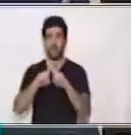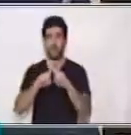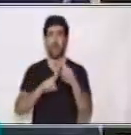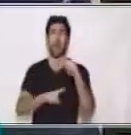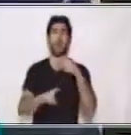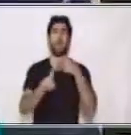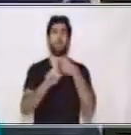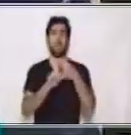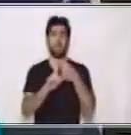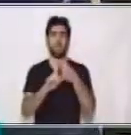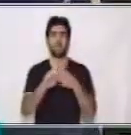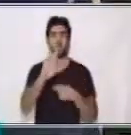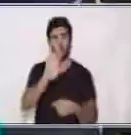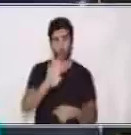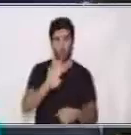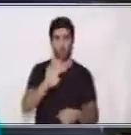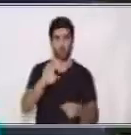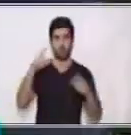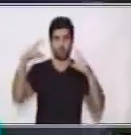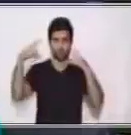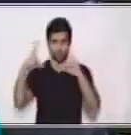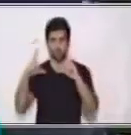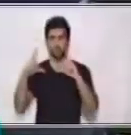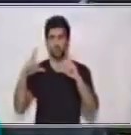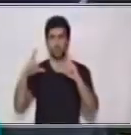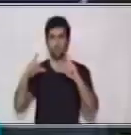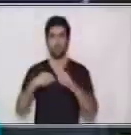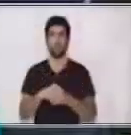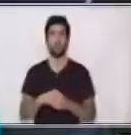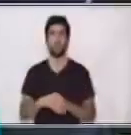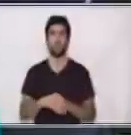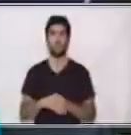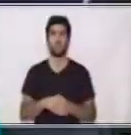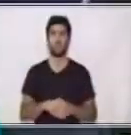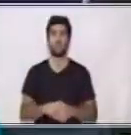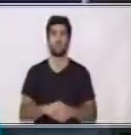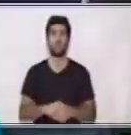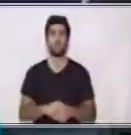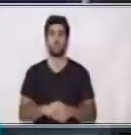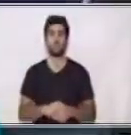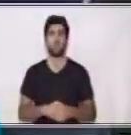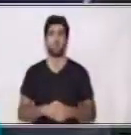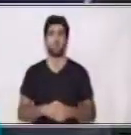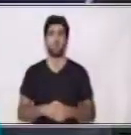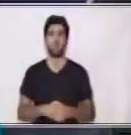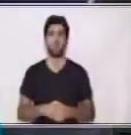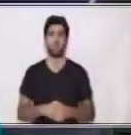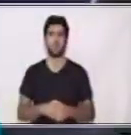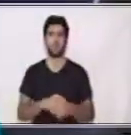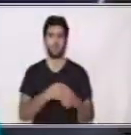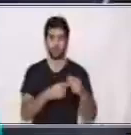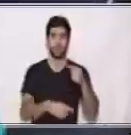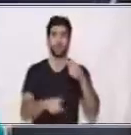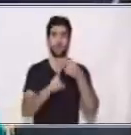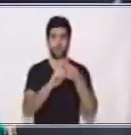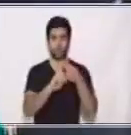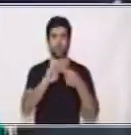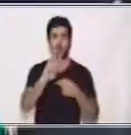más 4. Cierro el paréntesis, cierro el corchete, más 3 es